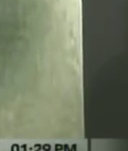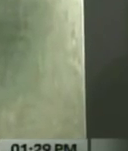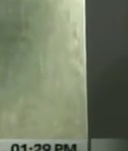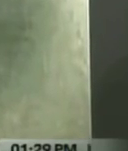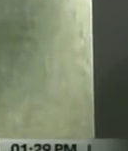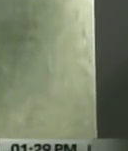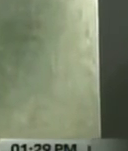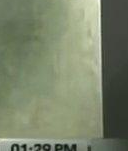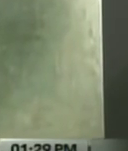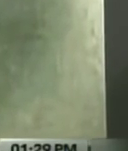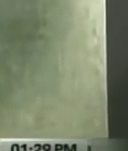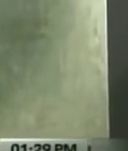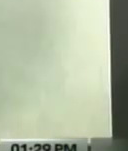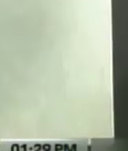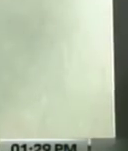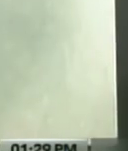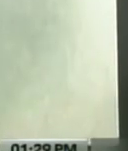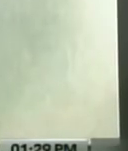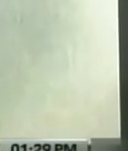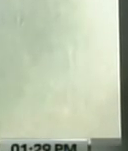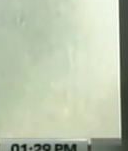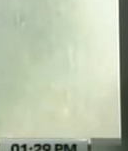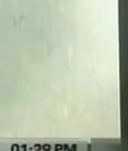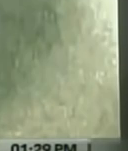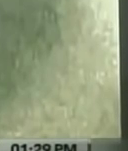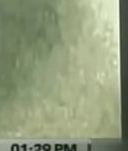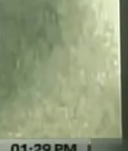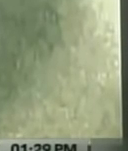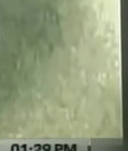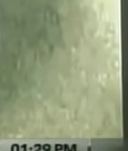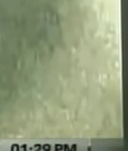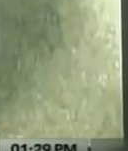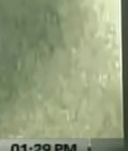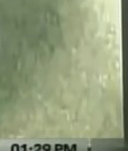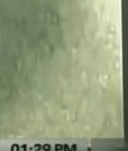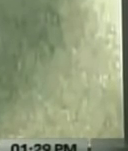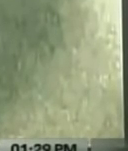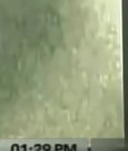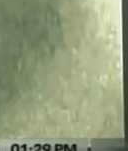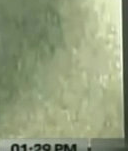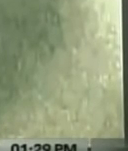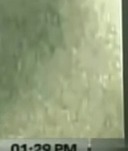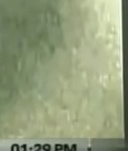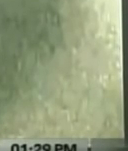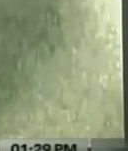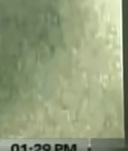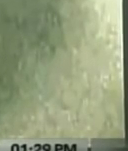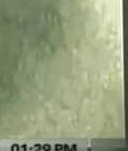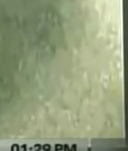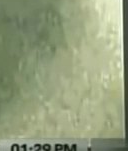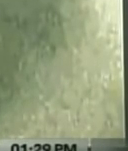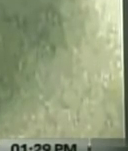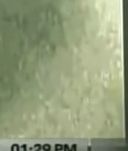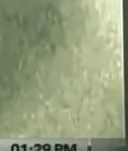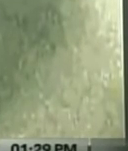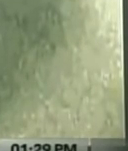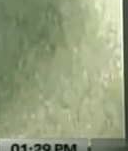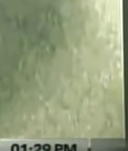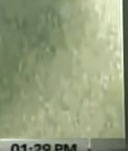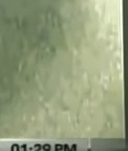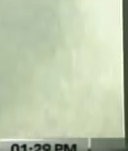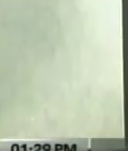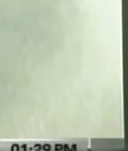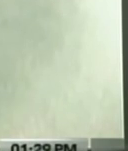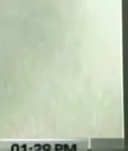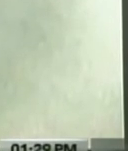la misma hora. Esta es una cámara 7. Van los tres. Aquí van los tres otra vez. Y aquí podemos observar después